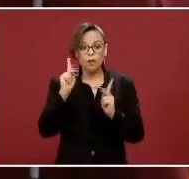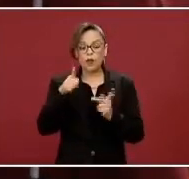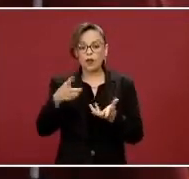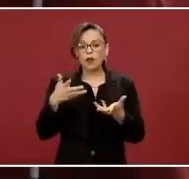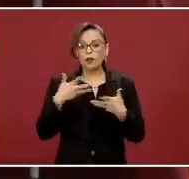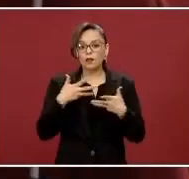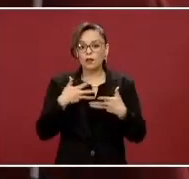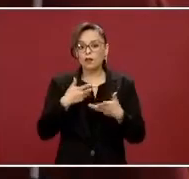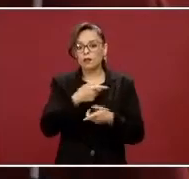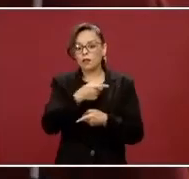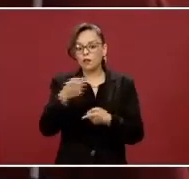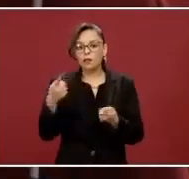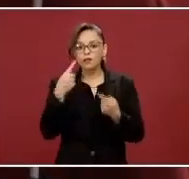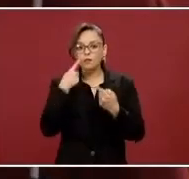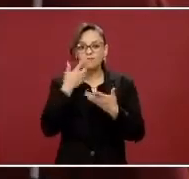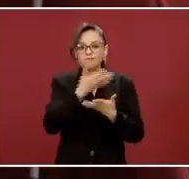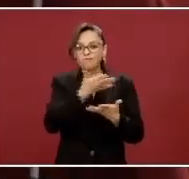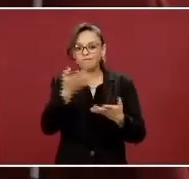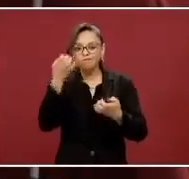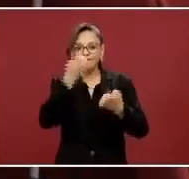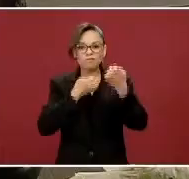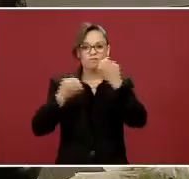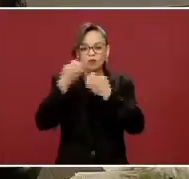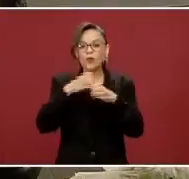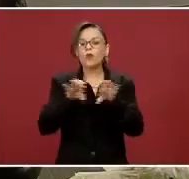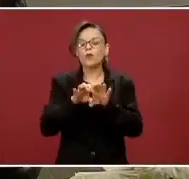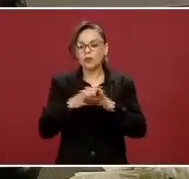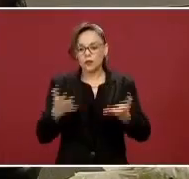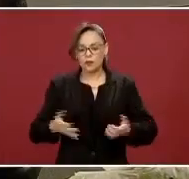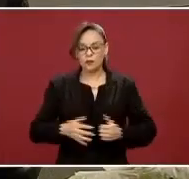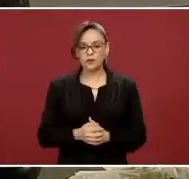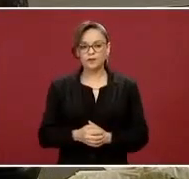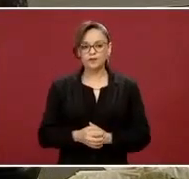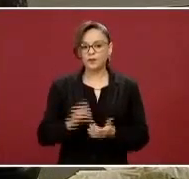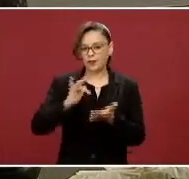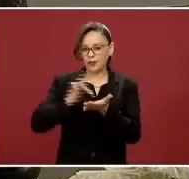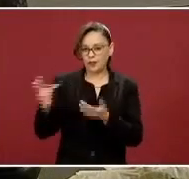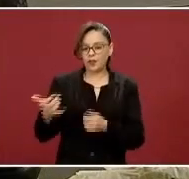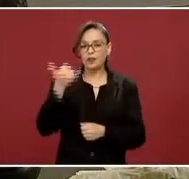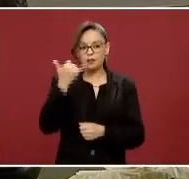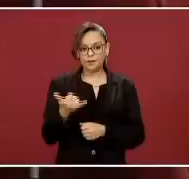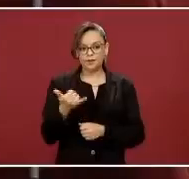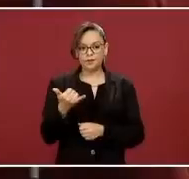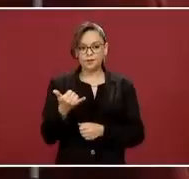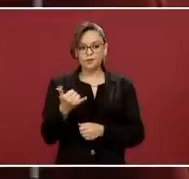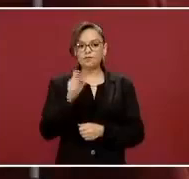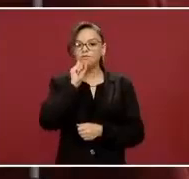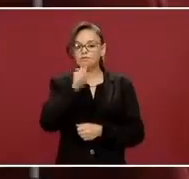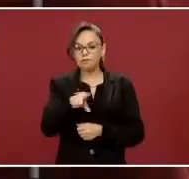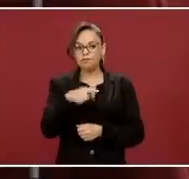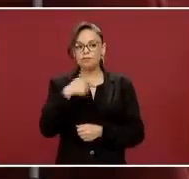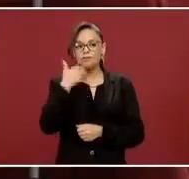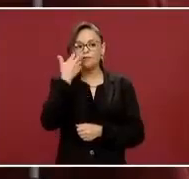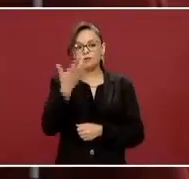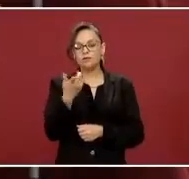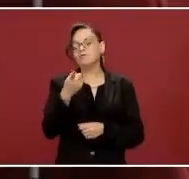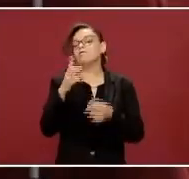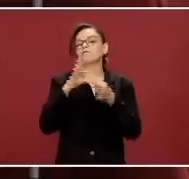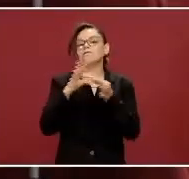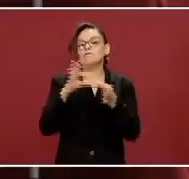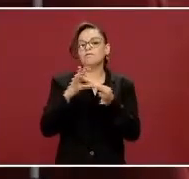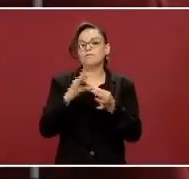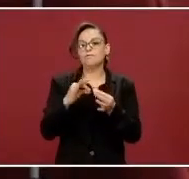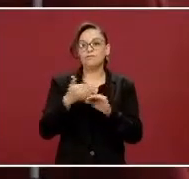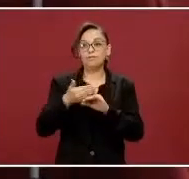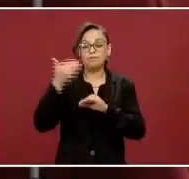situación de excepción, ¿no? Entonces, ¿cómo se va a dar? Gracias. Y si nos puede aprovechar un comentario de su experiencia del